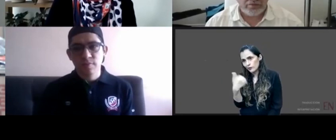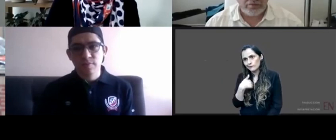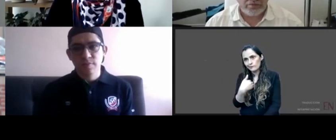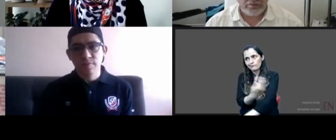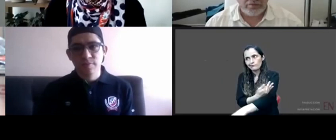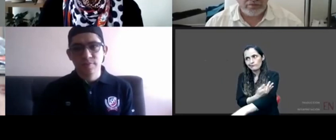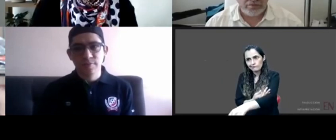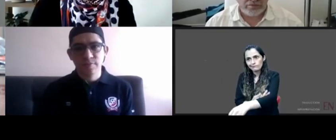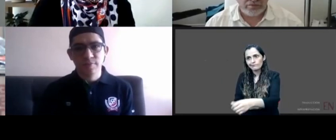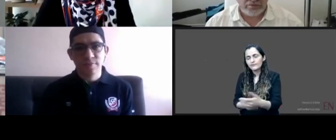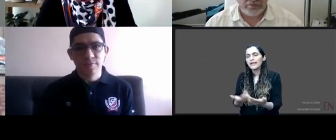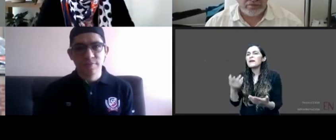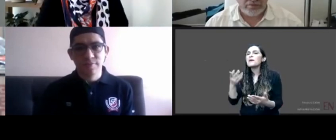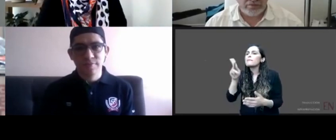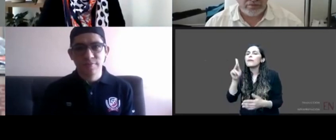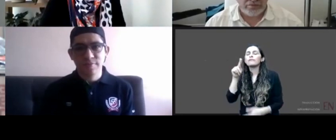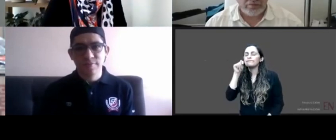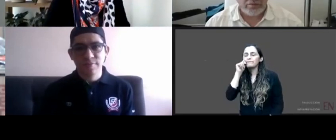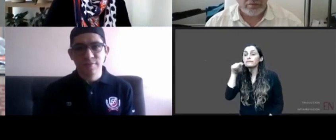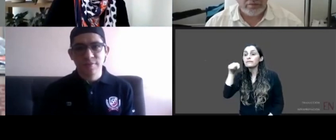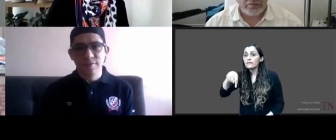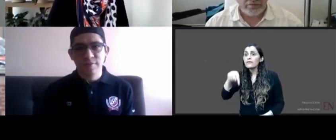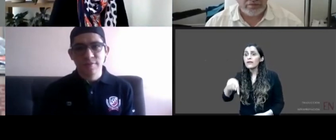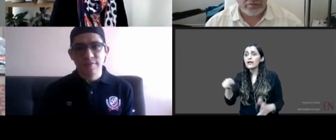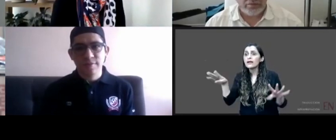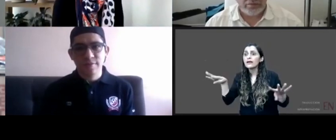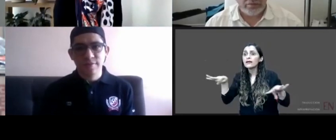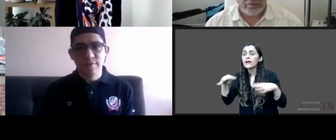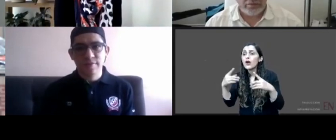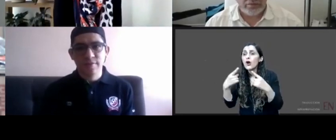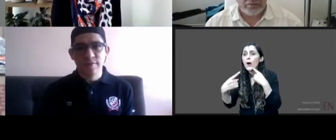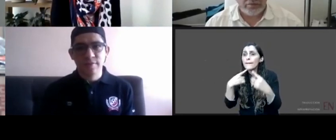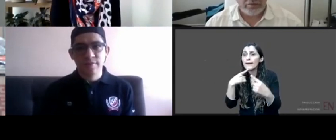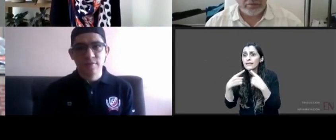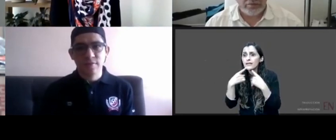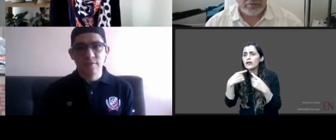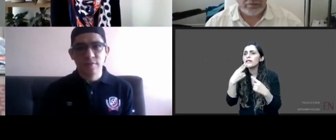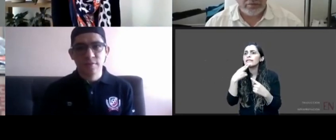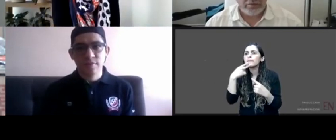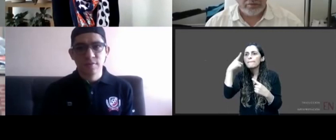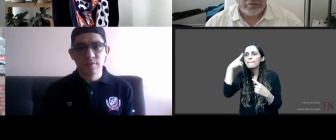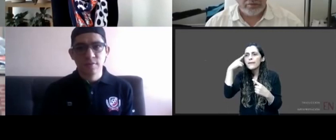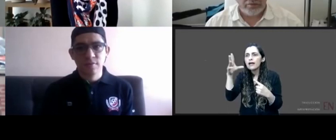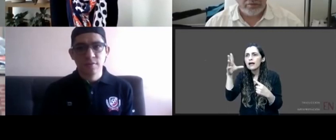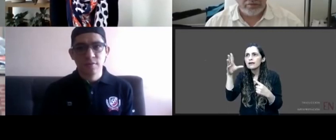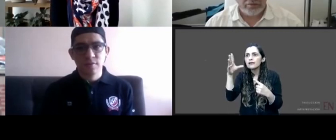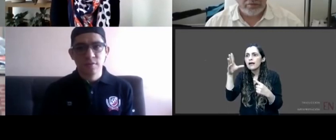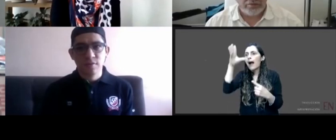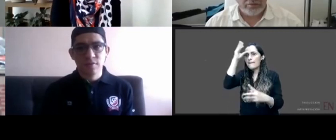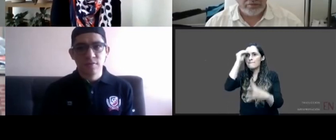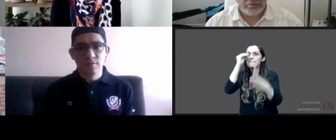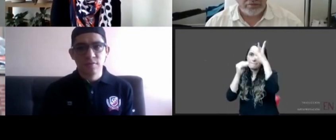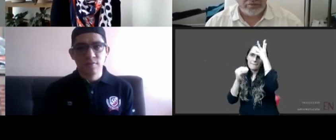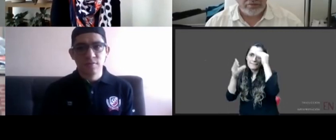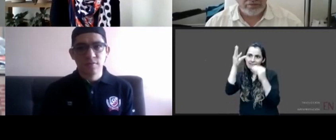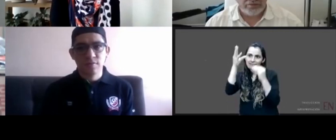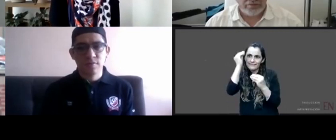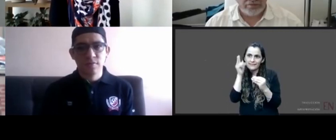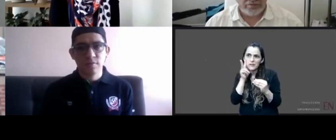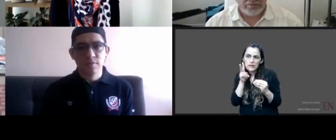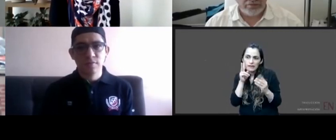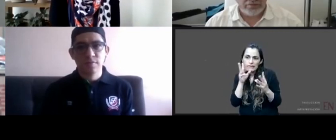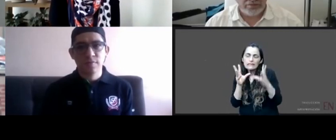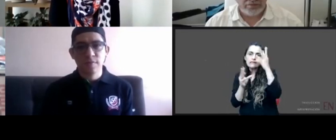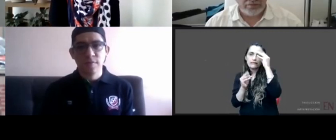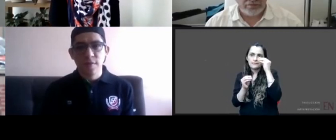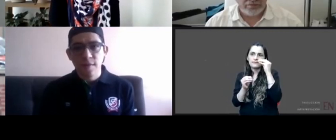como un laboratorio, porque entonces, ¿cuántas diversidades tenemos que estar garantizando su trato